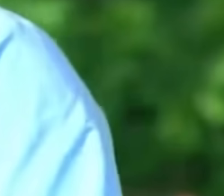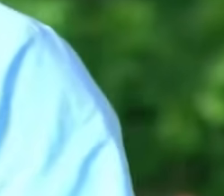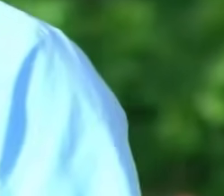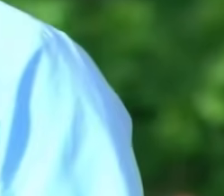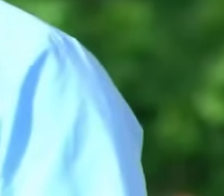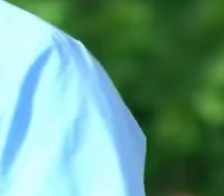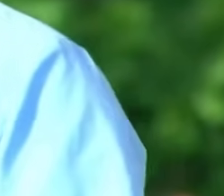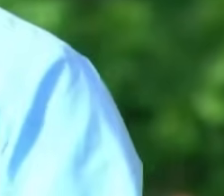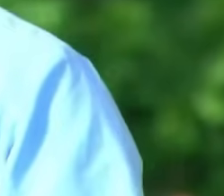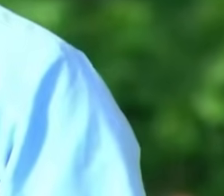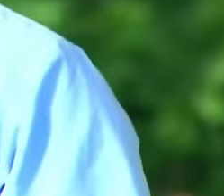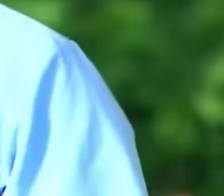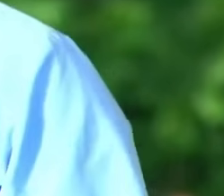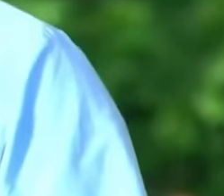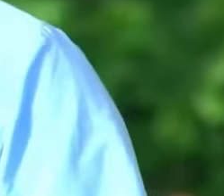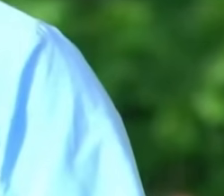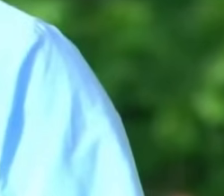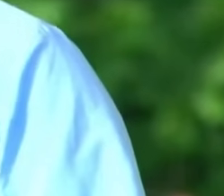desplazada,